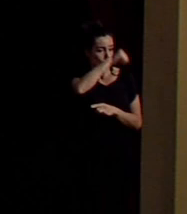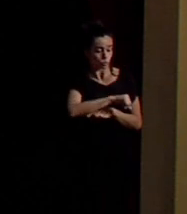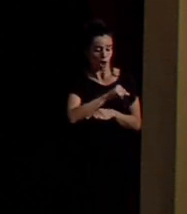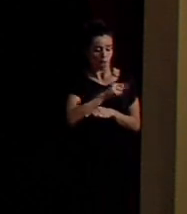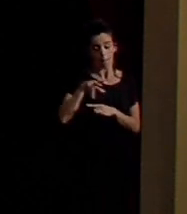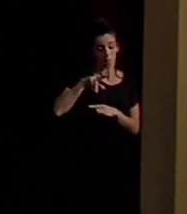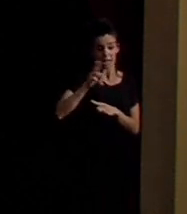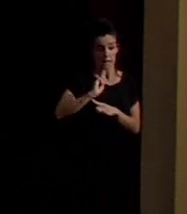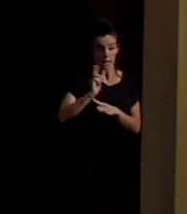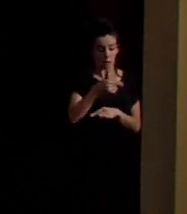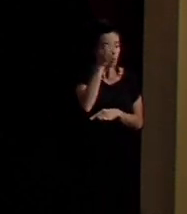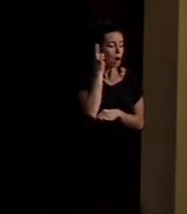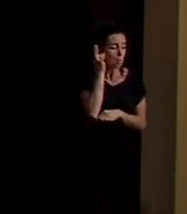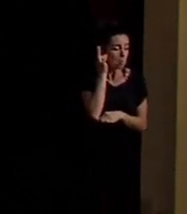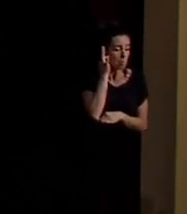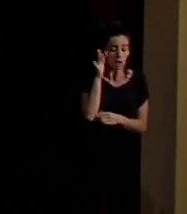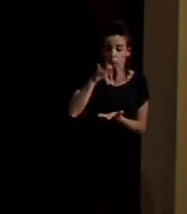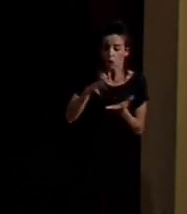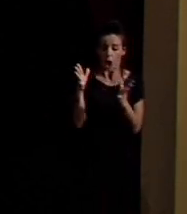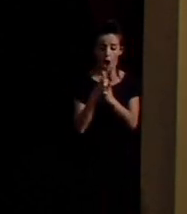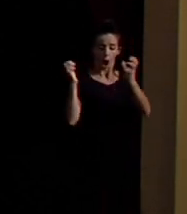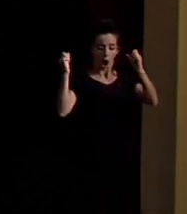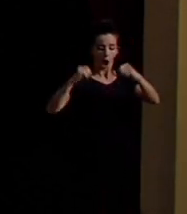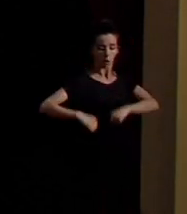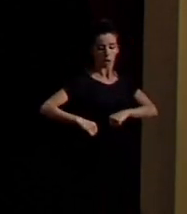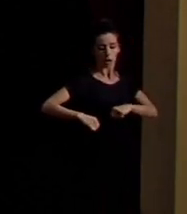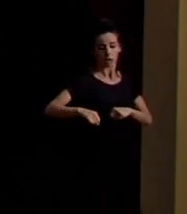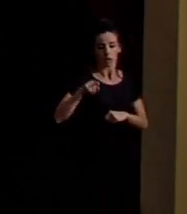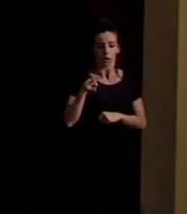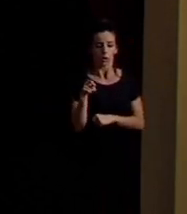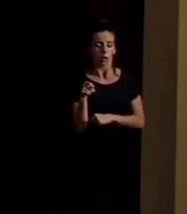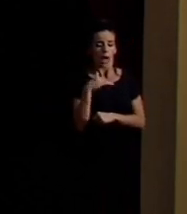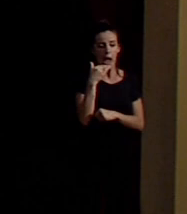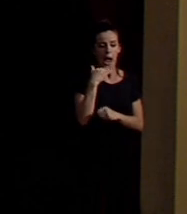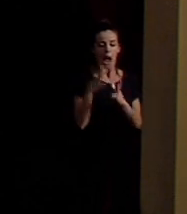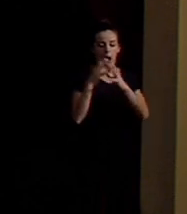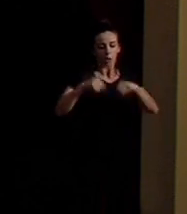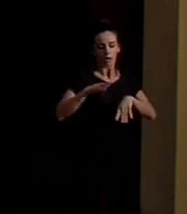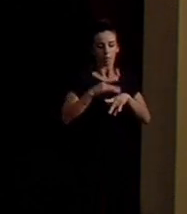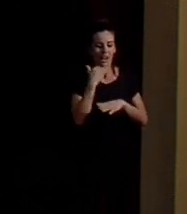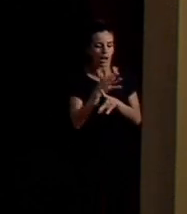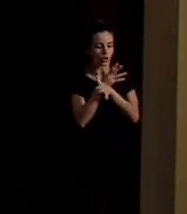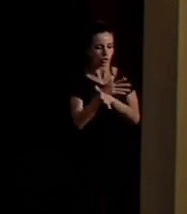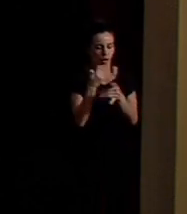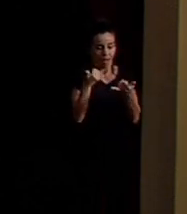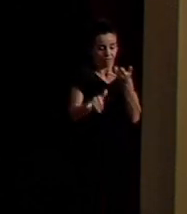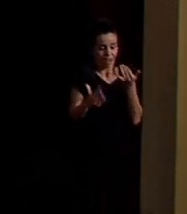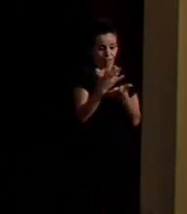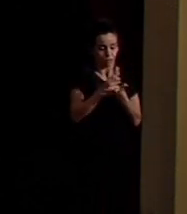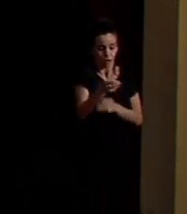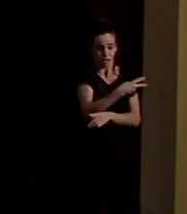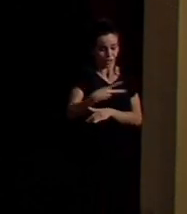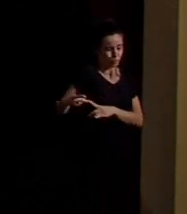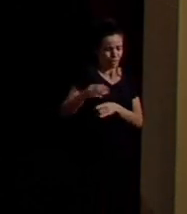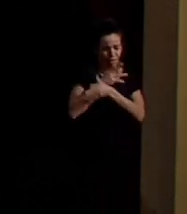había acordado con una mujer que le prestara, entre comillas, determinados servicios sexuales y todo eso acaba en un episodio terrible